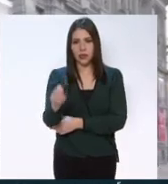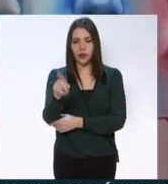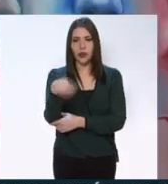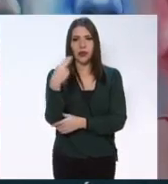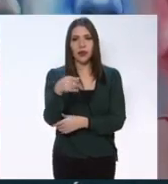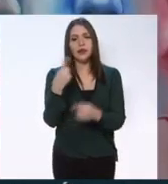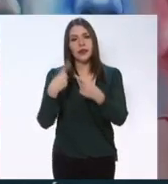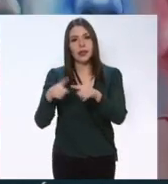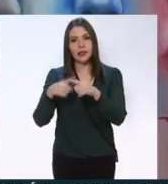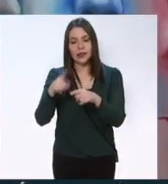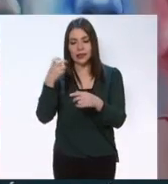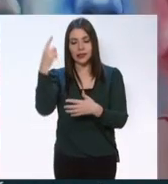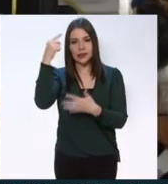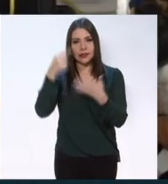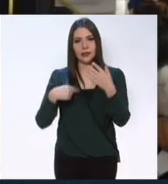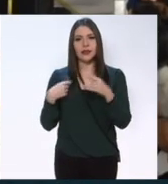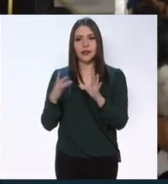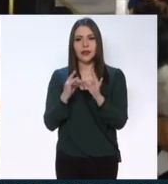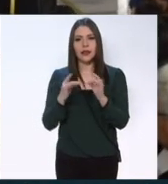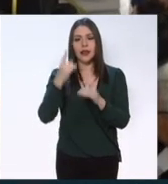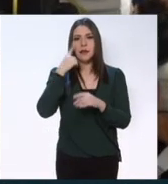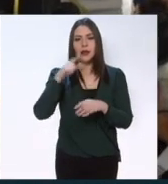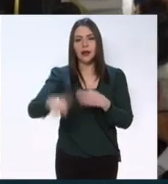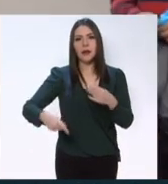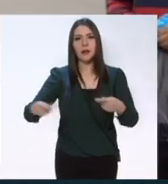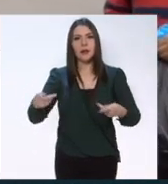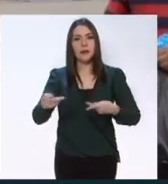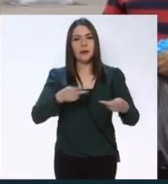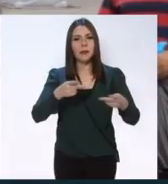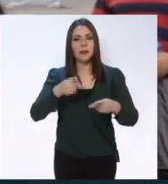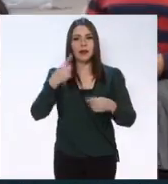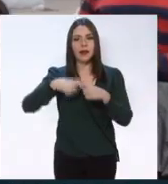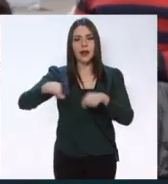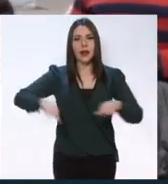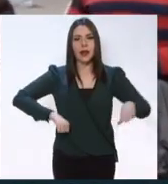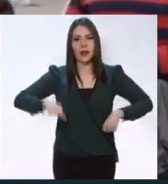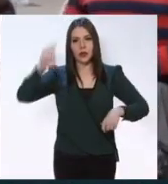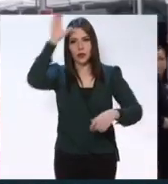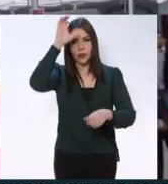la Ciudad de México ha preparado para su deleite. Con información de